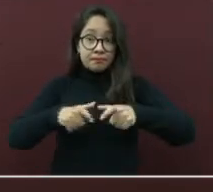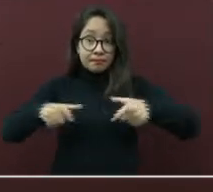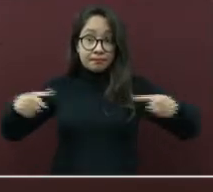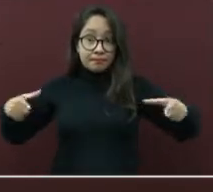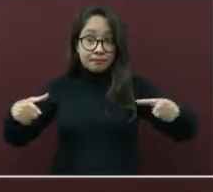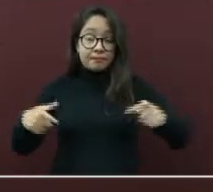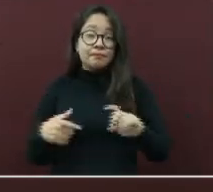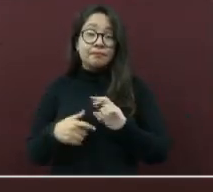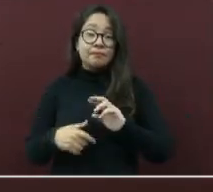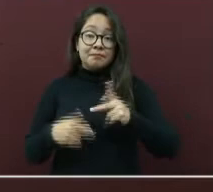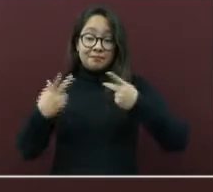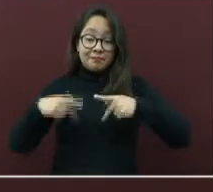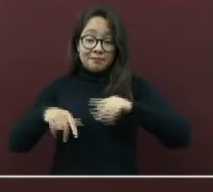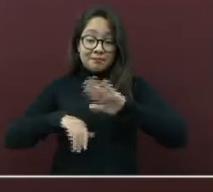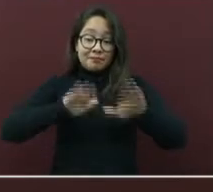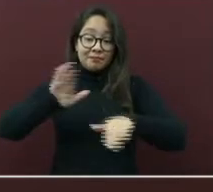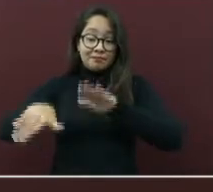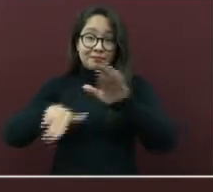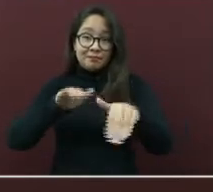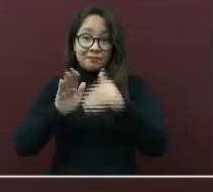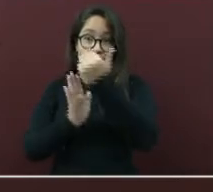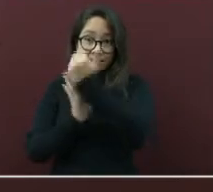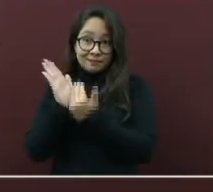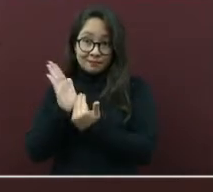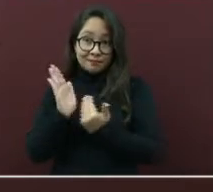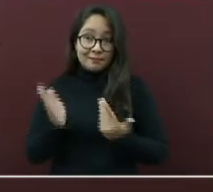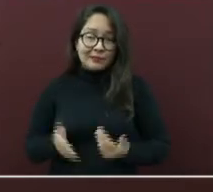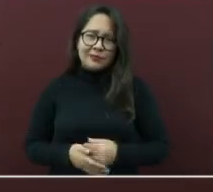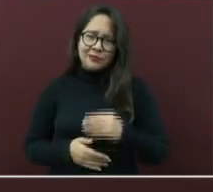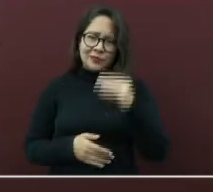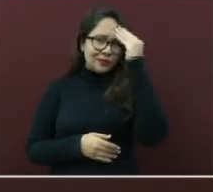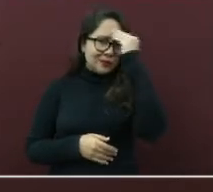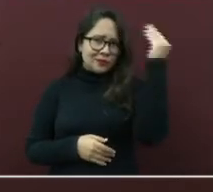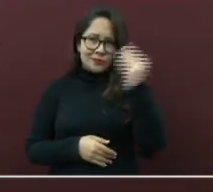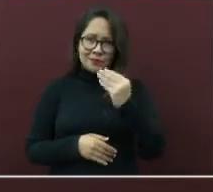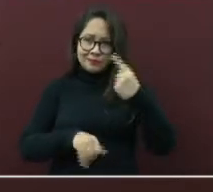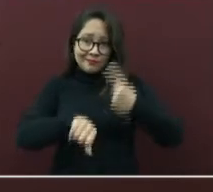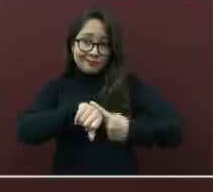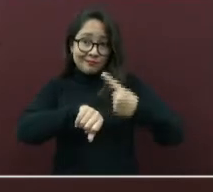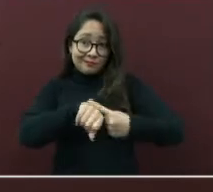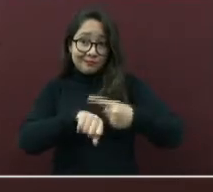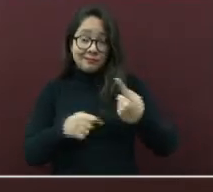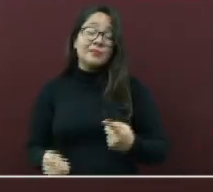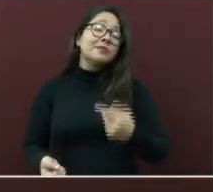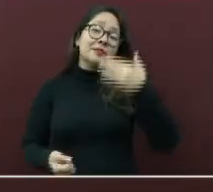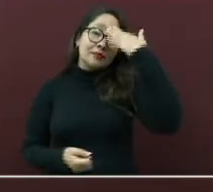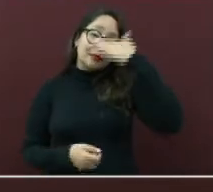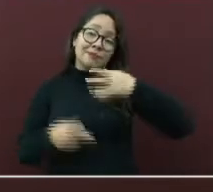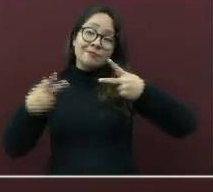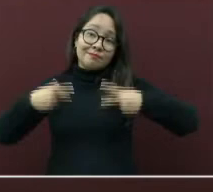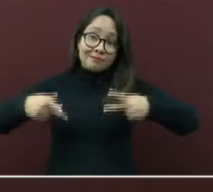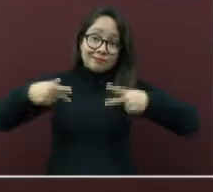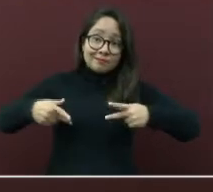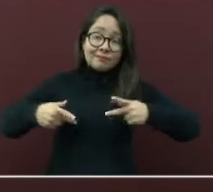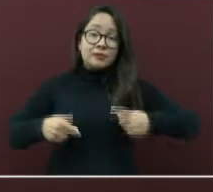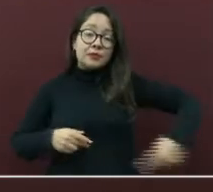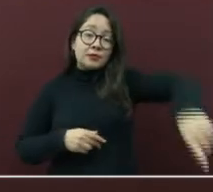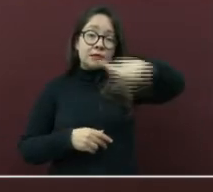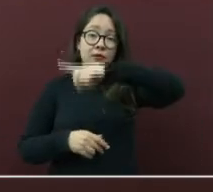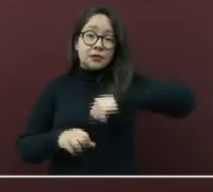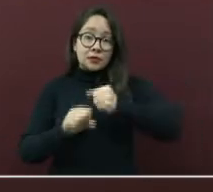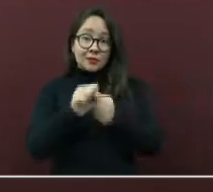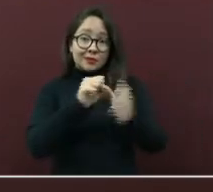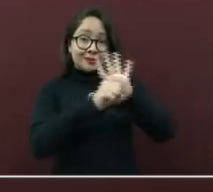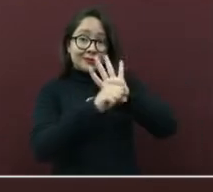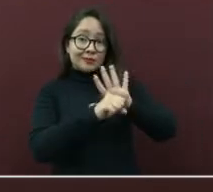víctimas de esta terrible enfermedad pues en la gran mayoría de los casos que se han contagiado de coronavirus